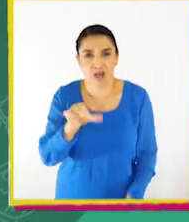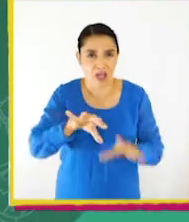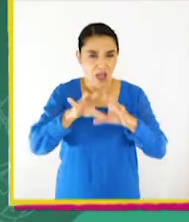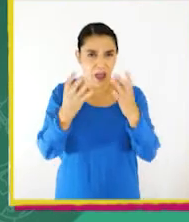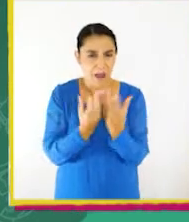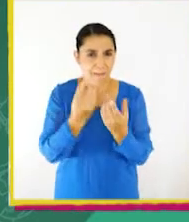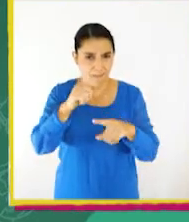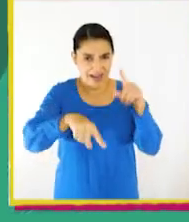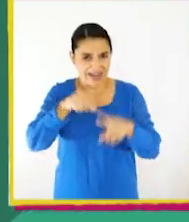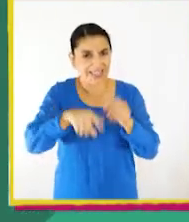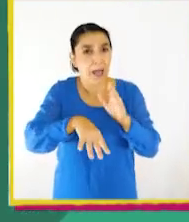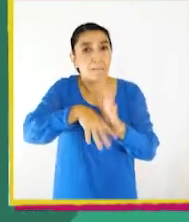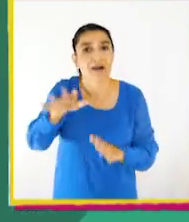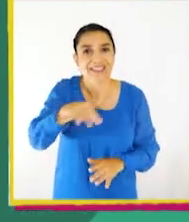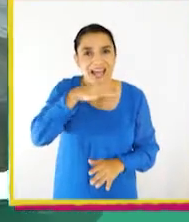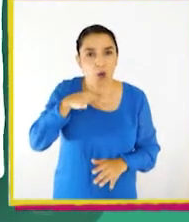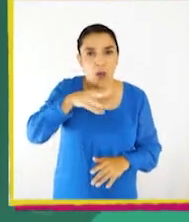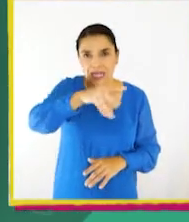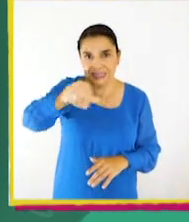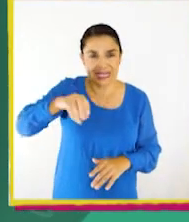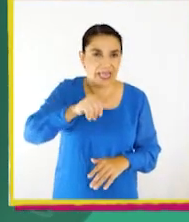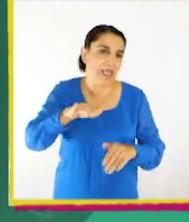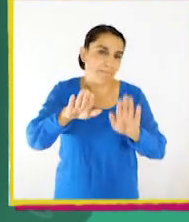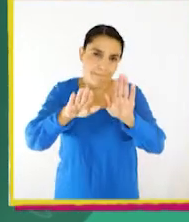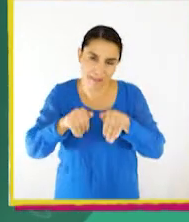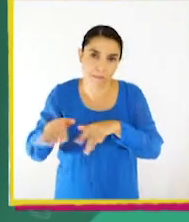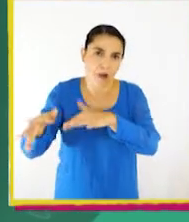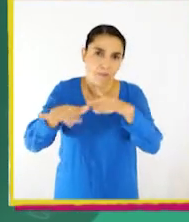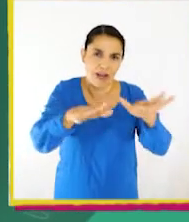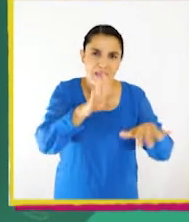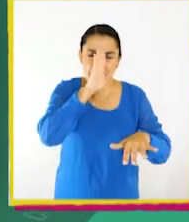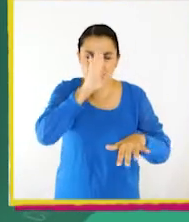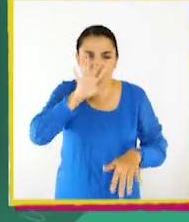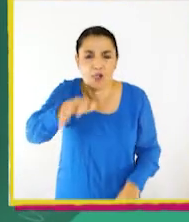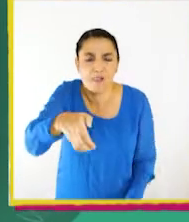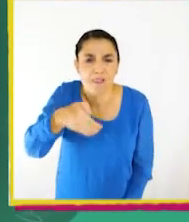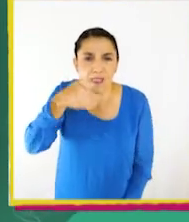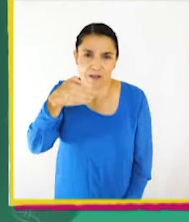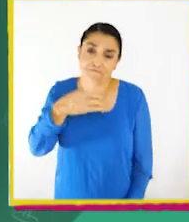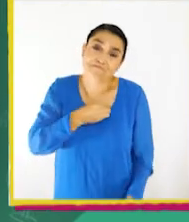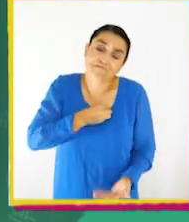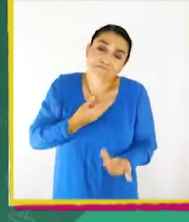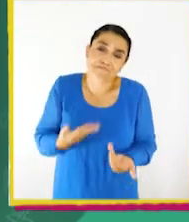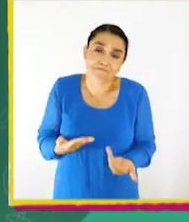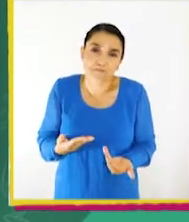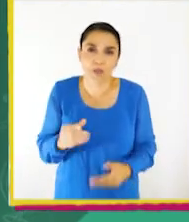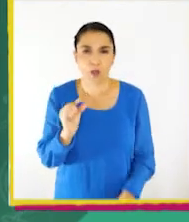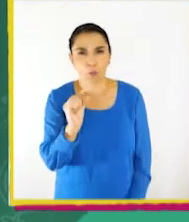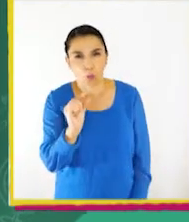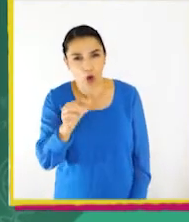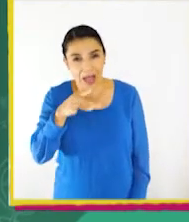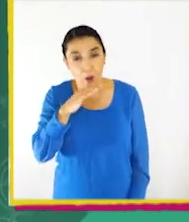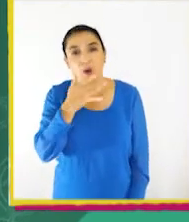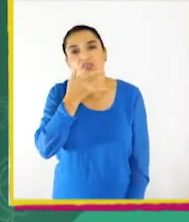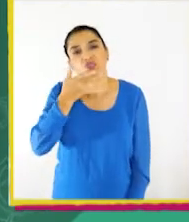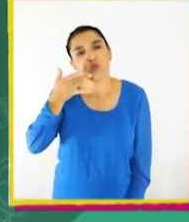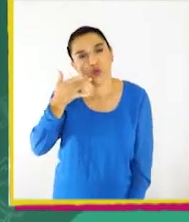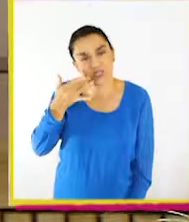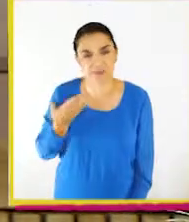agua es salada. Como la de la playa que tomó el pobre Titán. Y la mínima parte del agua es